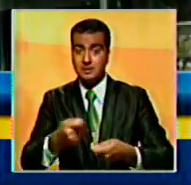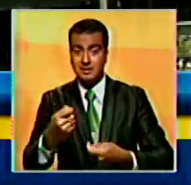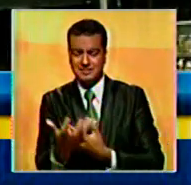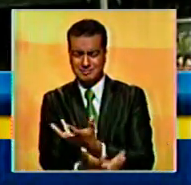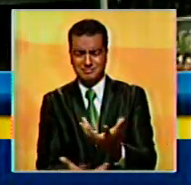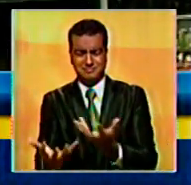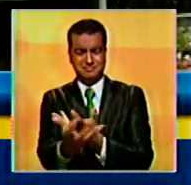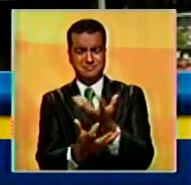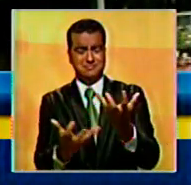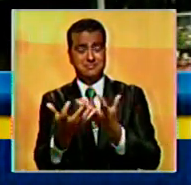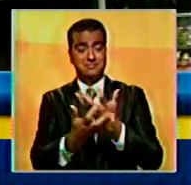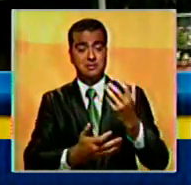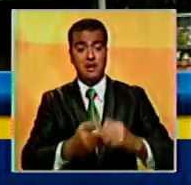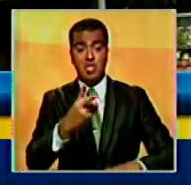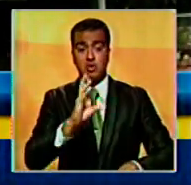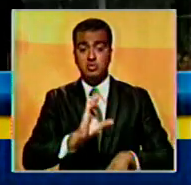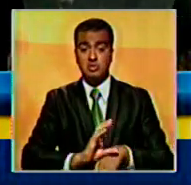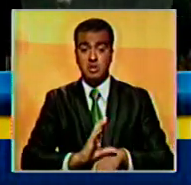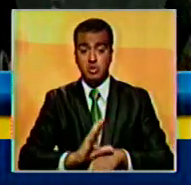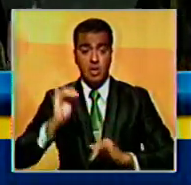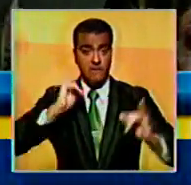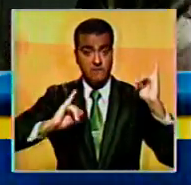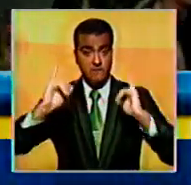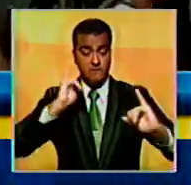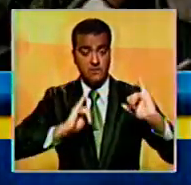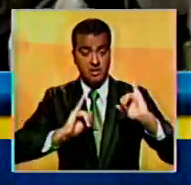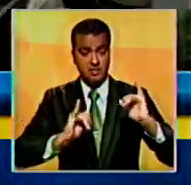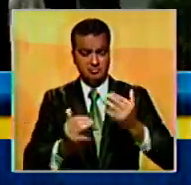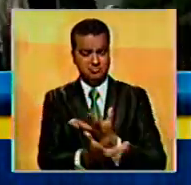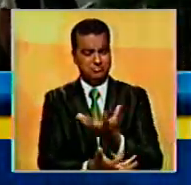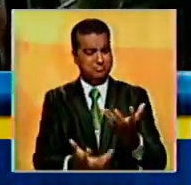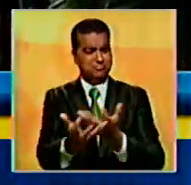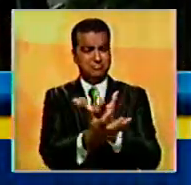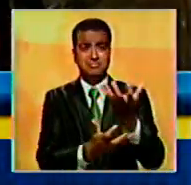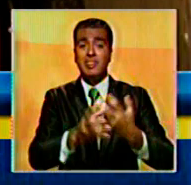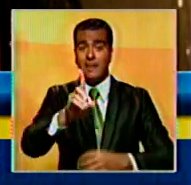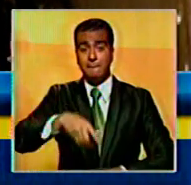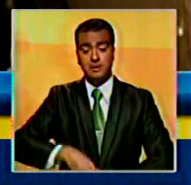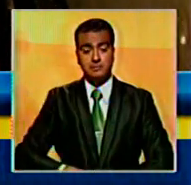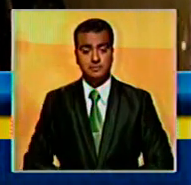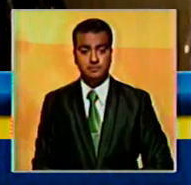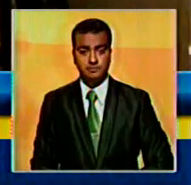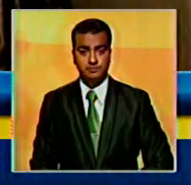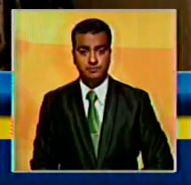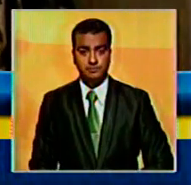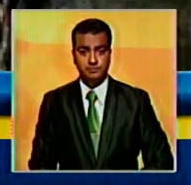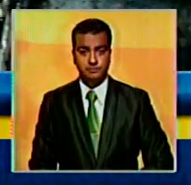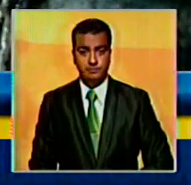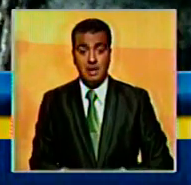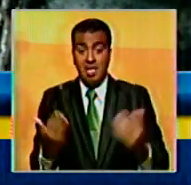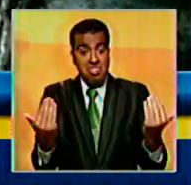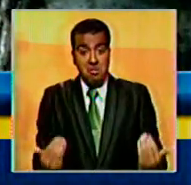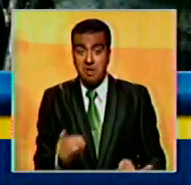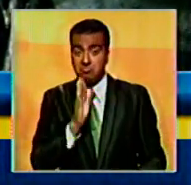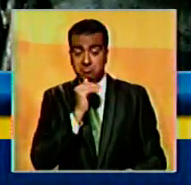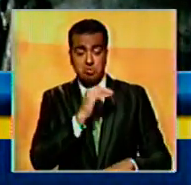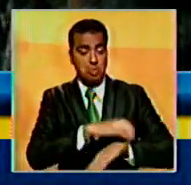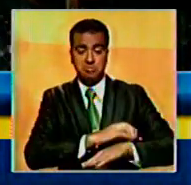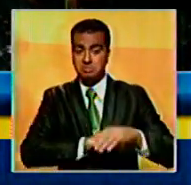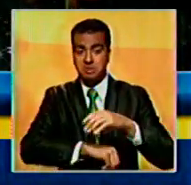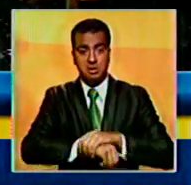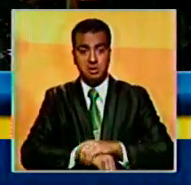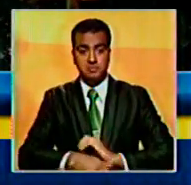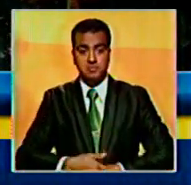con daños y dos centros nocturnos quedaron completamente calcinados en la zona comercial de Barrio Obrero de momento no hay detenidos por estos